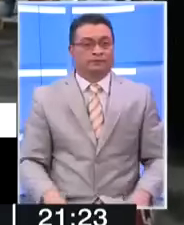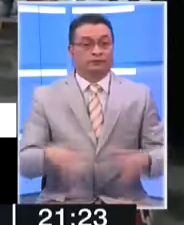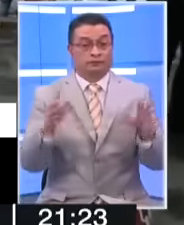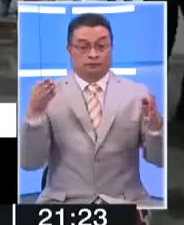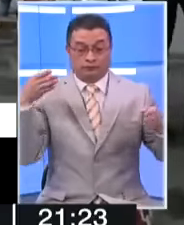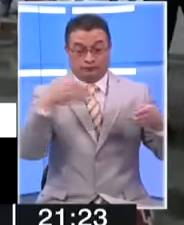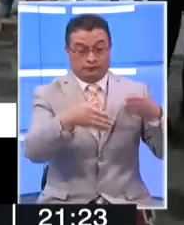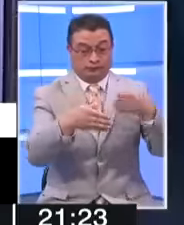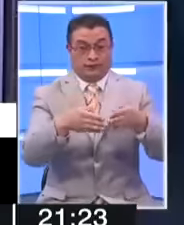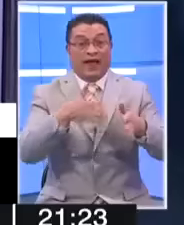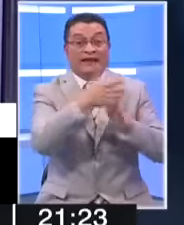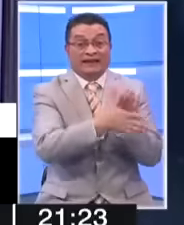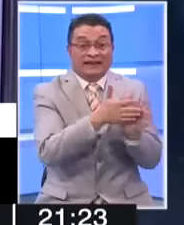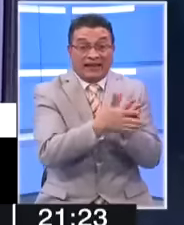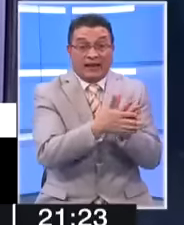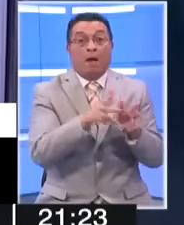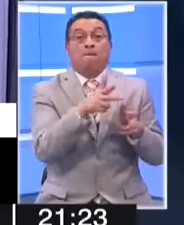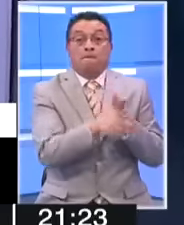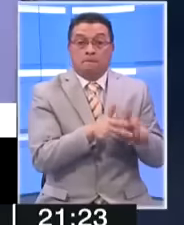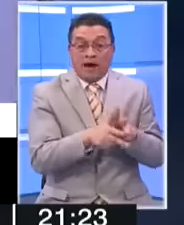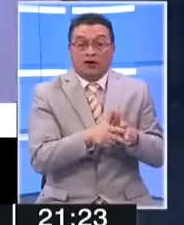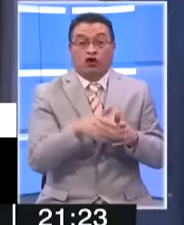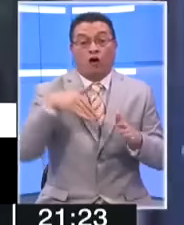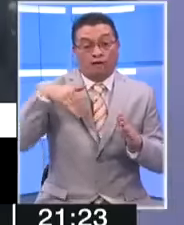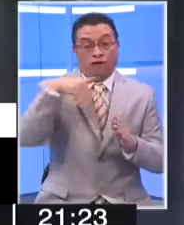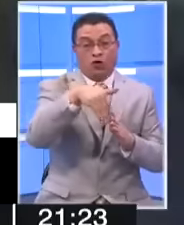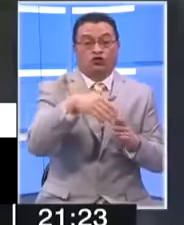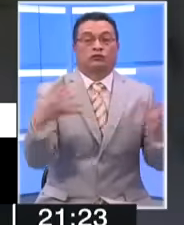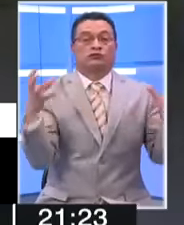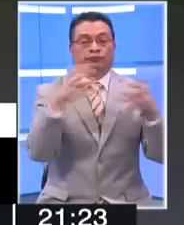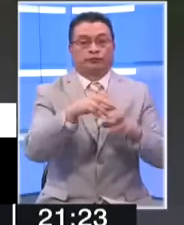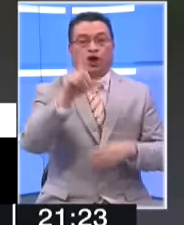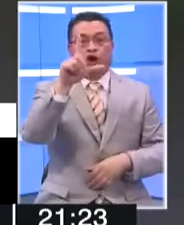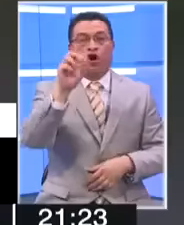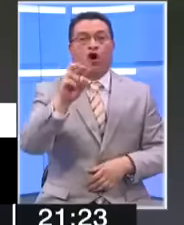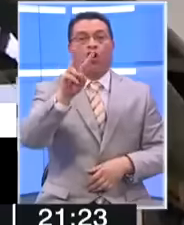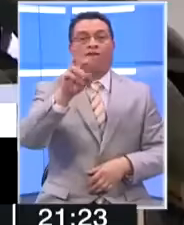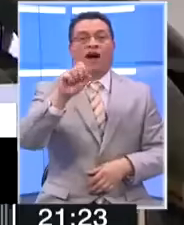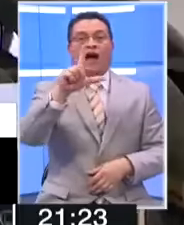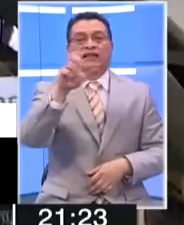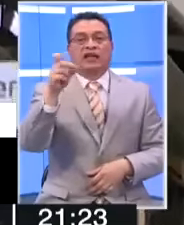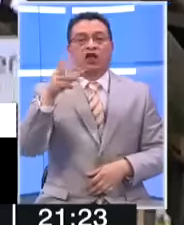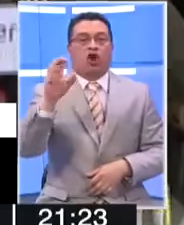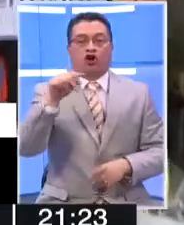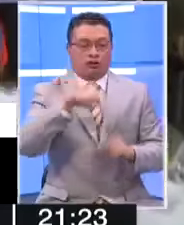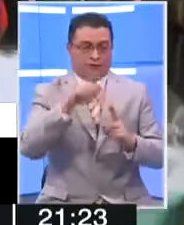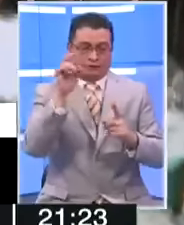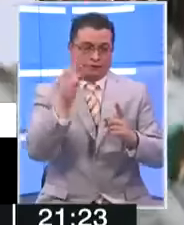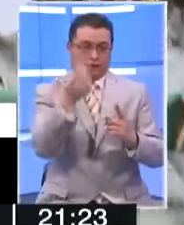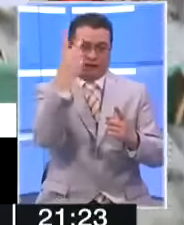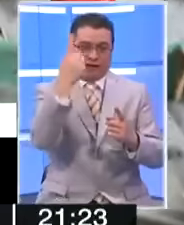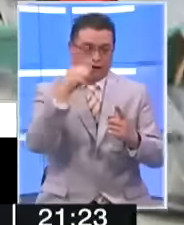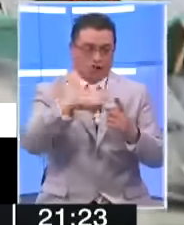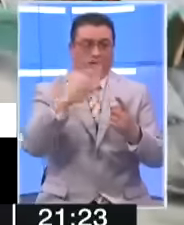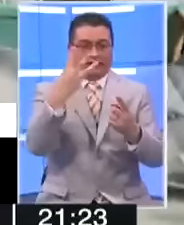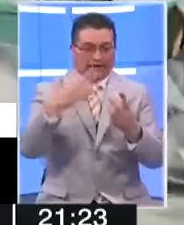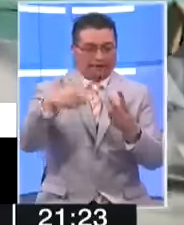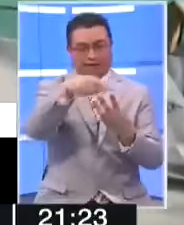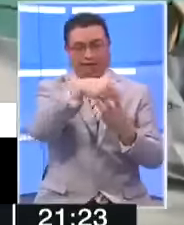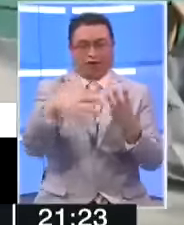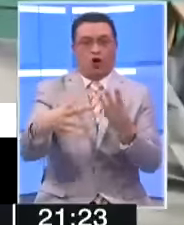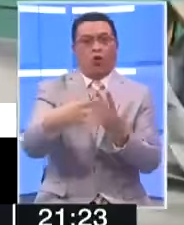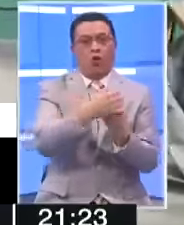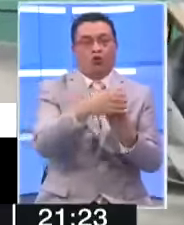confluirán el metro, el tren y los buses del Transantiago. Lovalledor será la primera intermodal que incorporará estos tres medios de transporte y